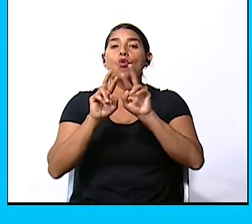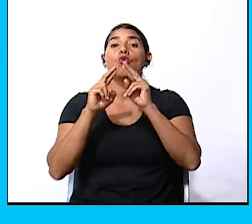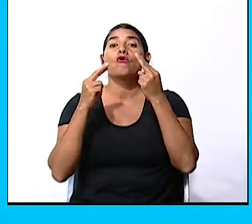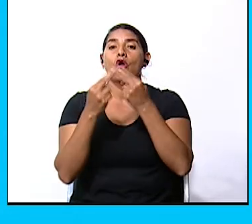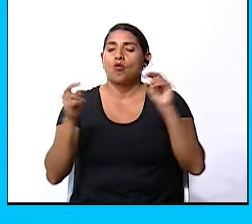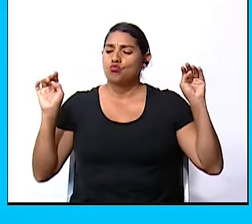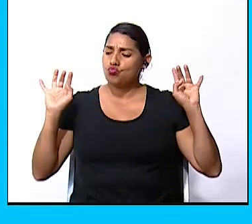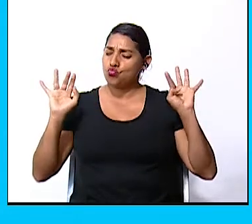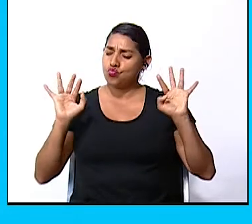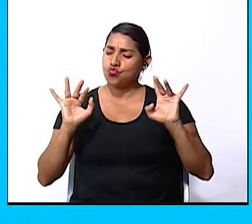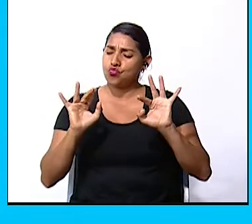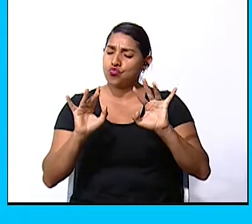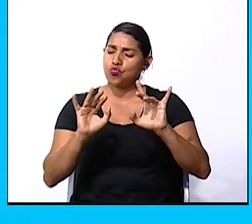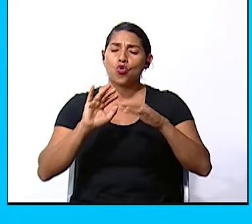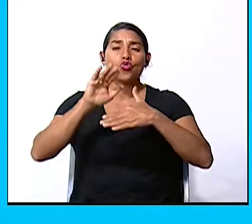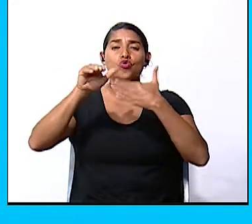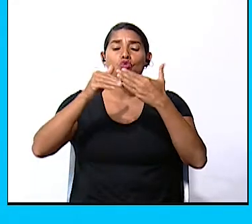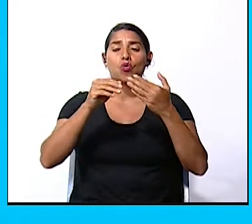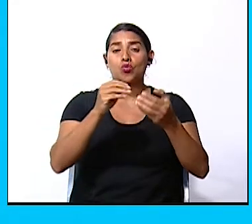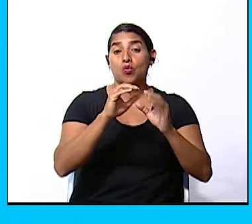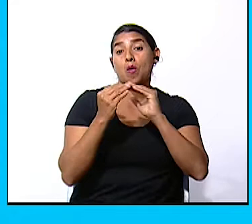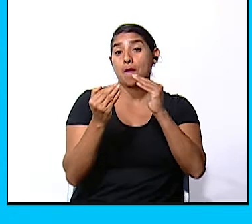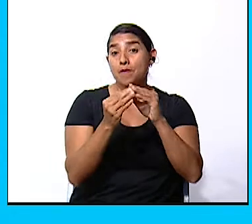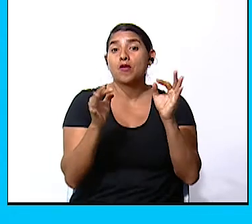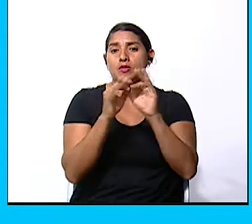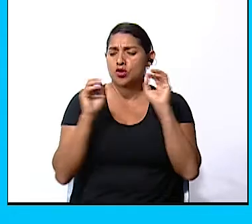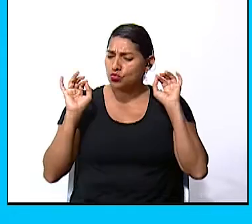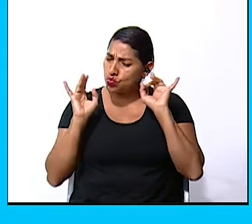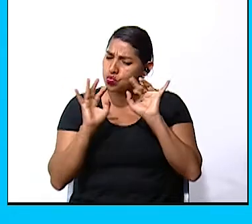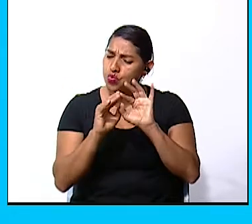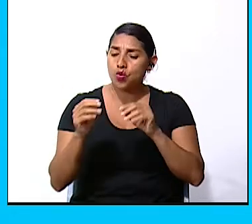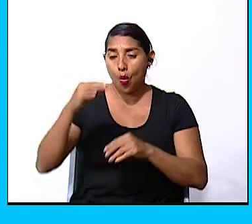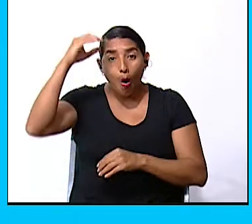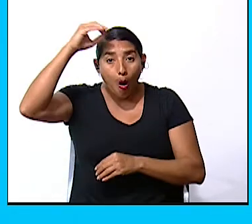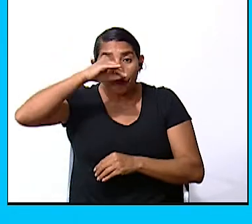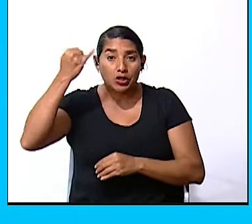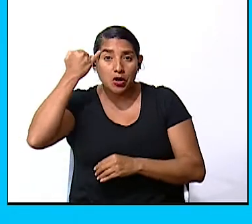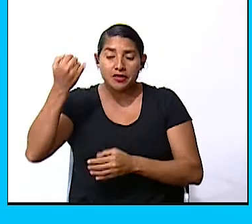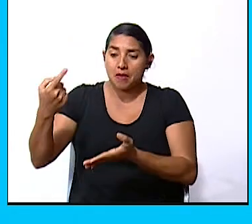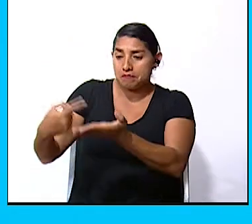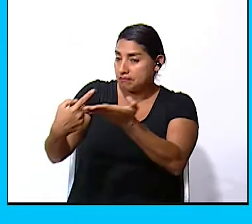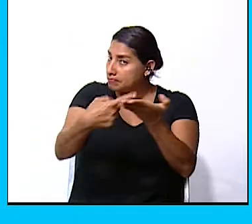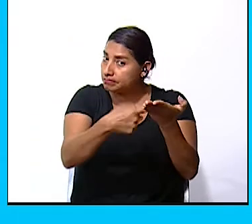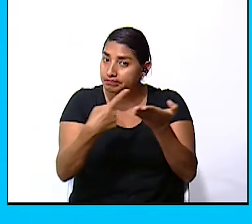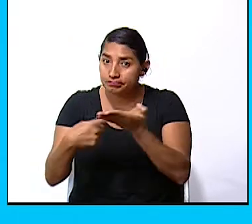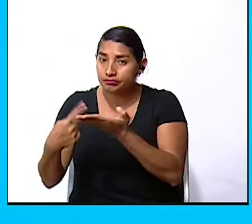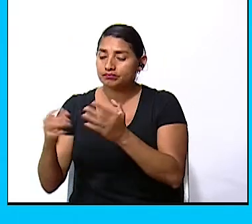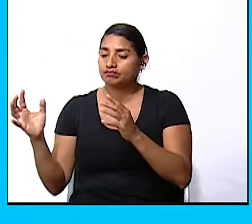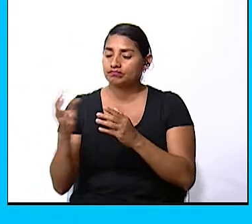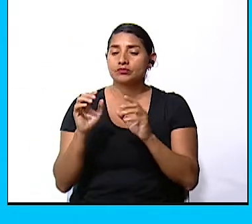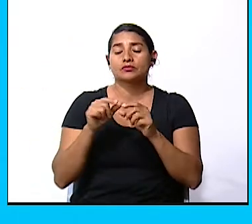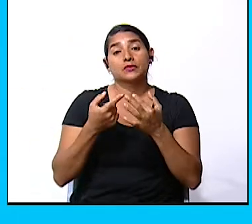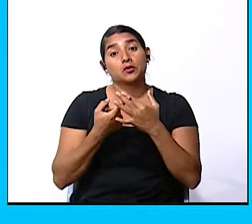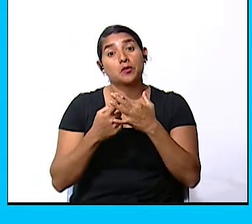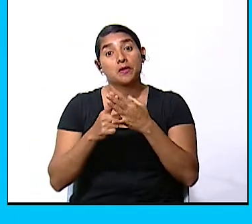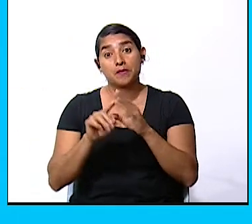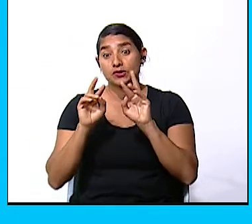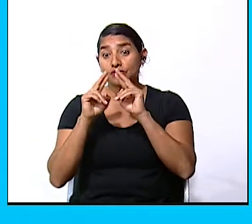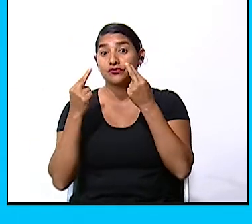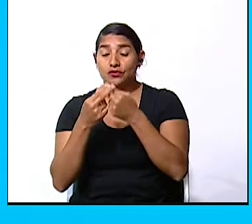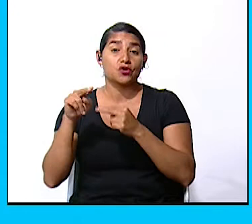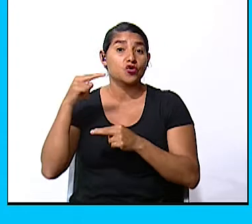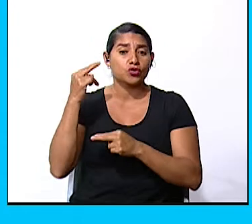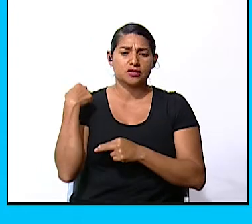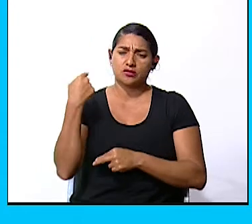reunión donde todos los pueblos más importantes pudieran dar su opinión. En un principio estas noticias